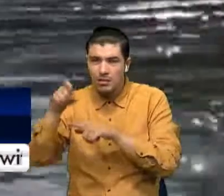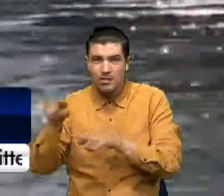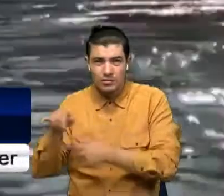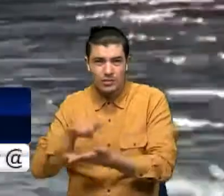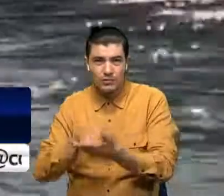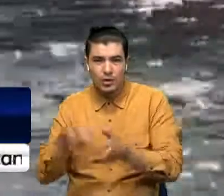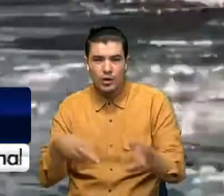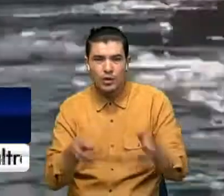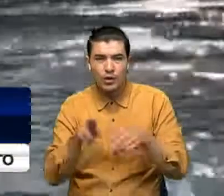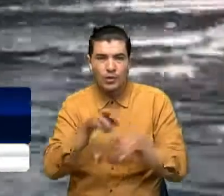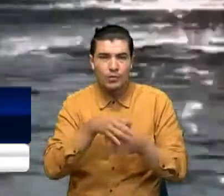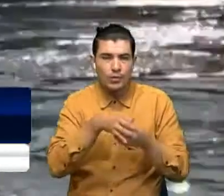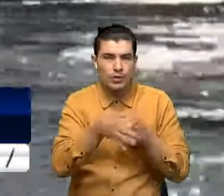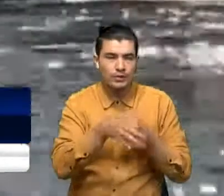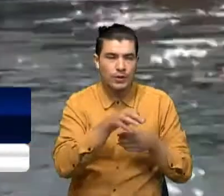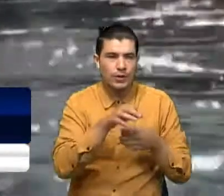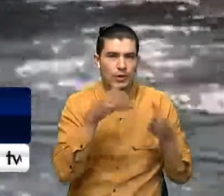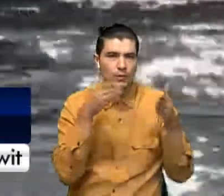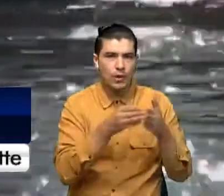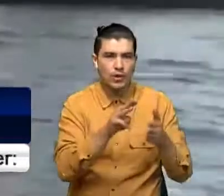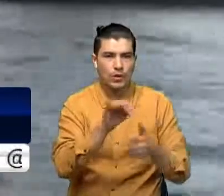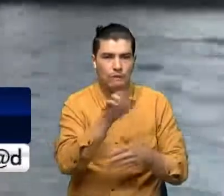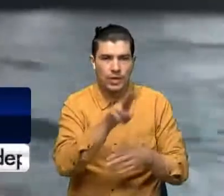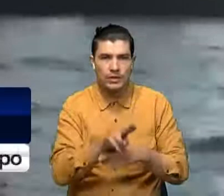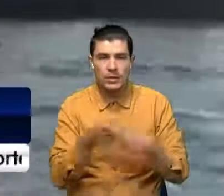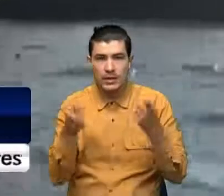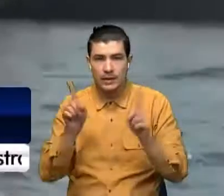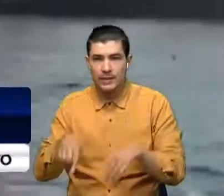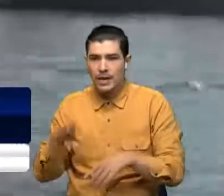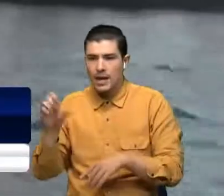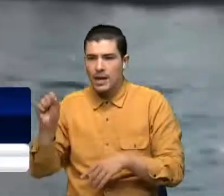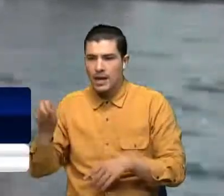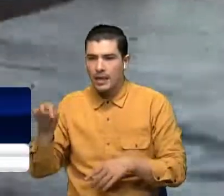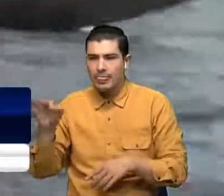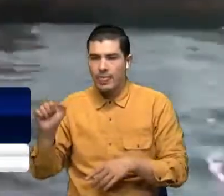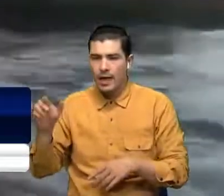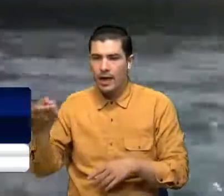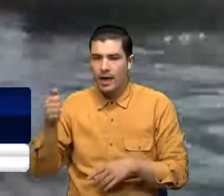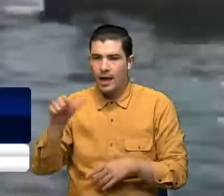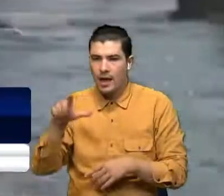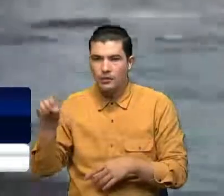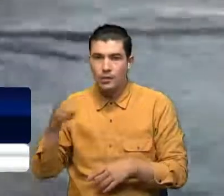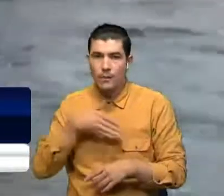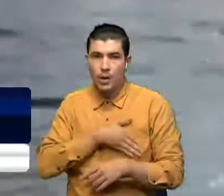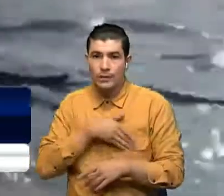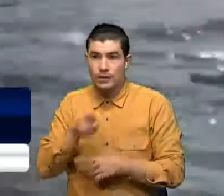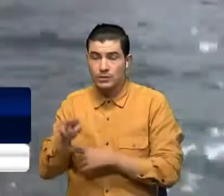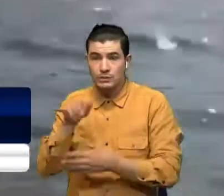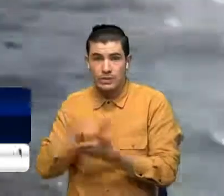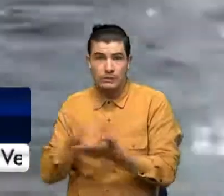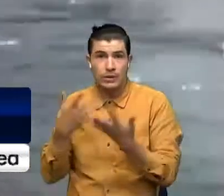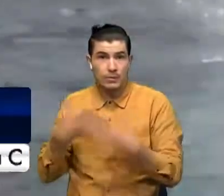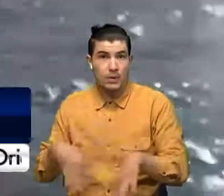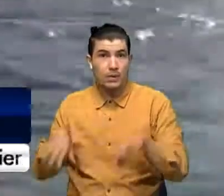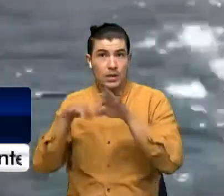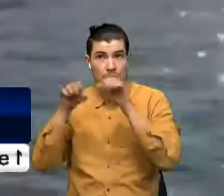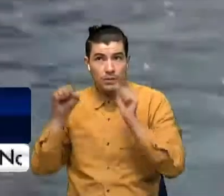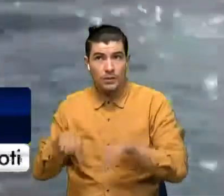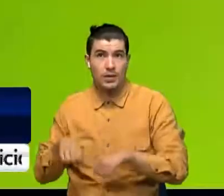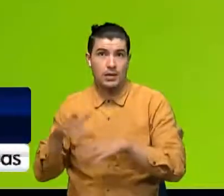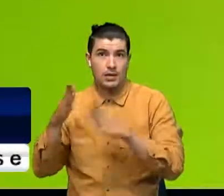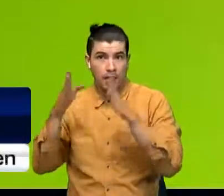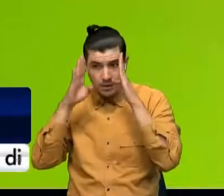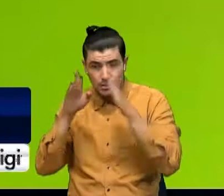los municipios de Puerto Wilches, Santander y Cantagallo, Bolívar, que son fundamentales para los navieros y lanchas que transitan sobre este importante